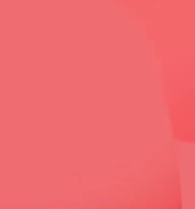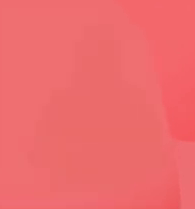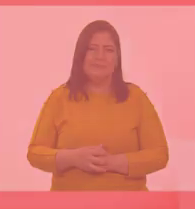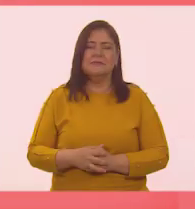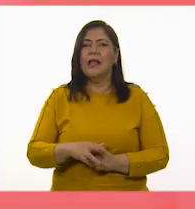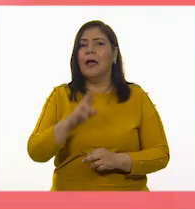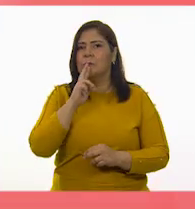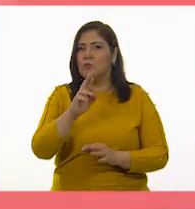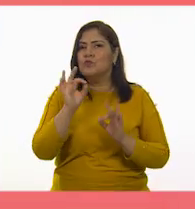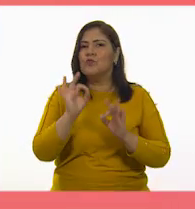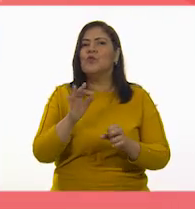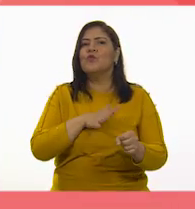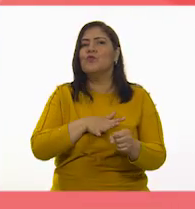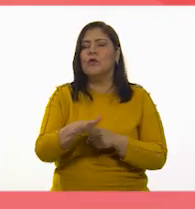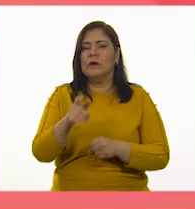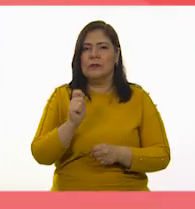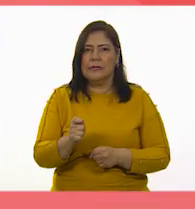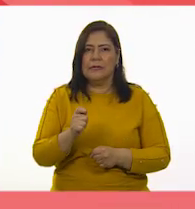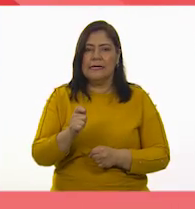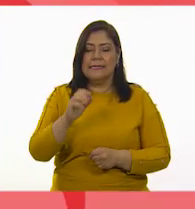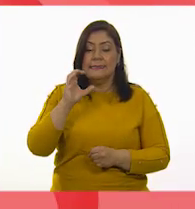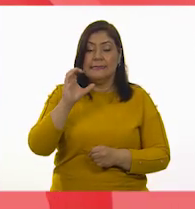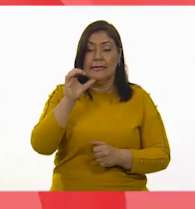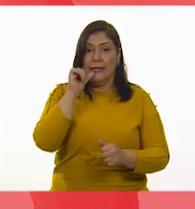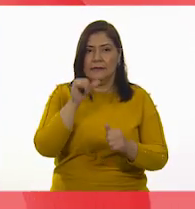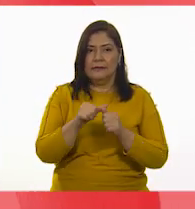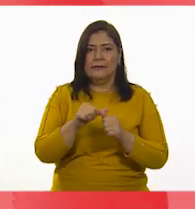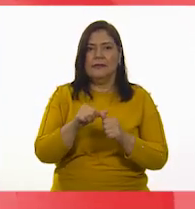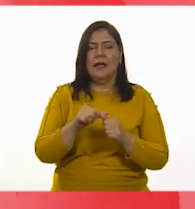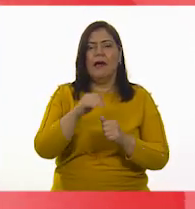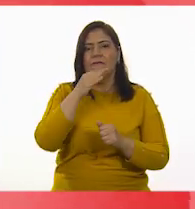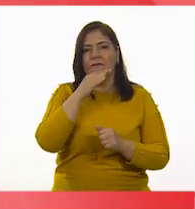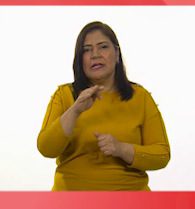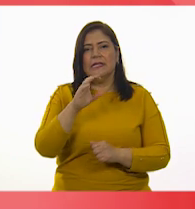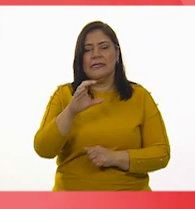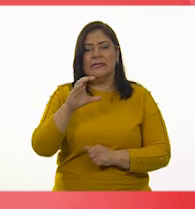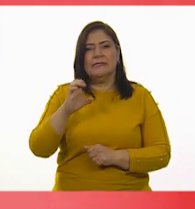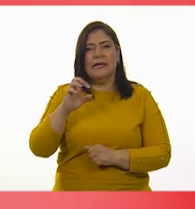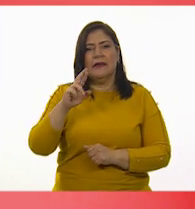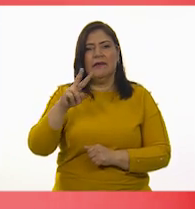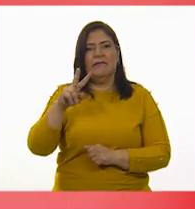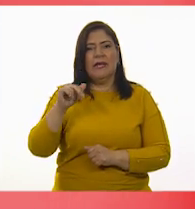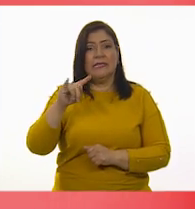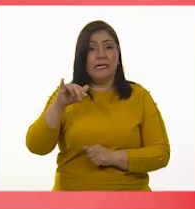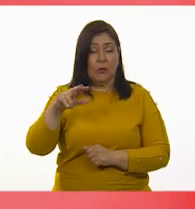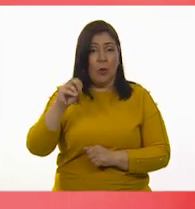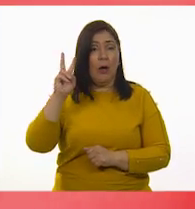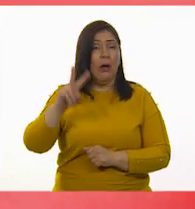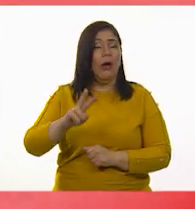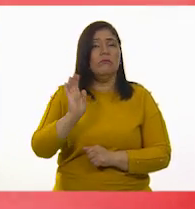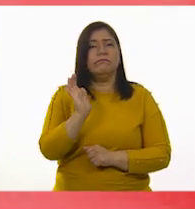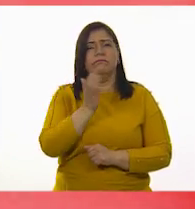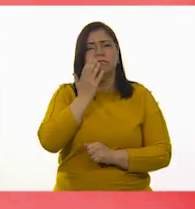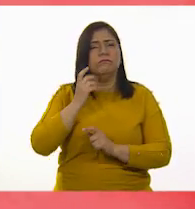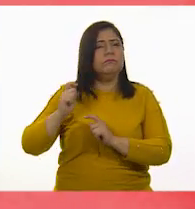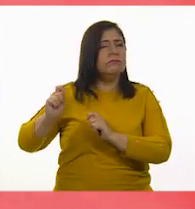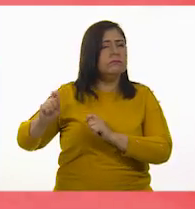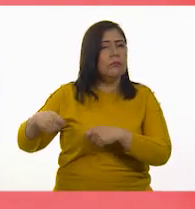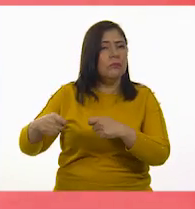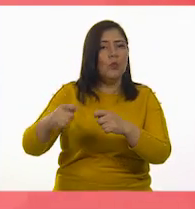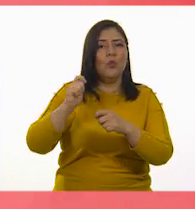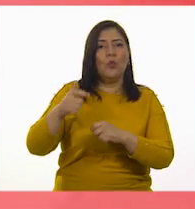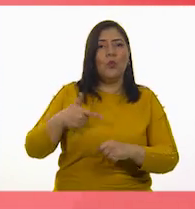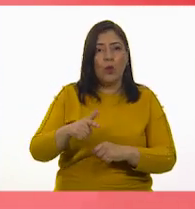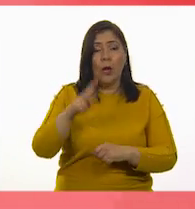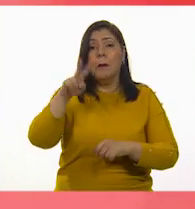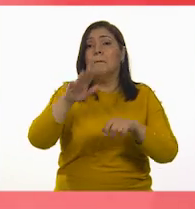La respuesta correcta es C. El Festival Cervantino es una de las fiestas más tradicionales de Guanajuato y de